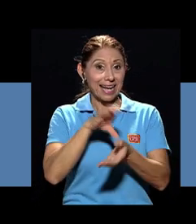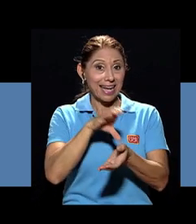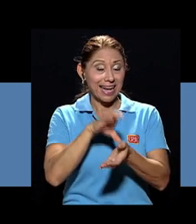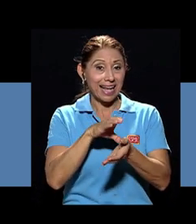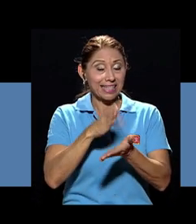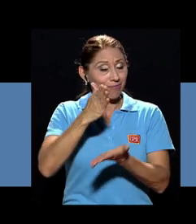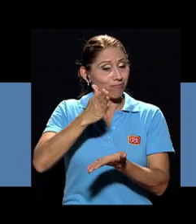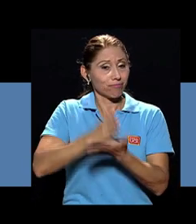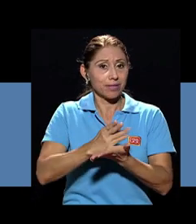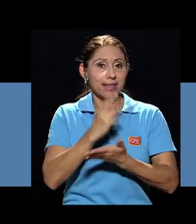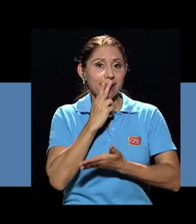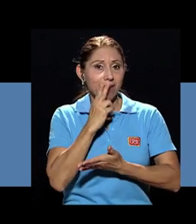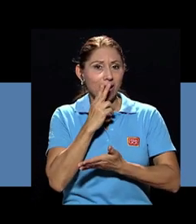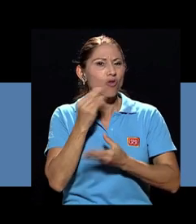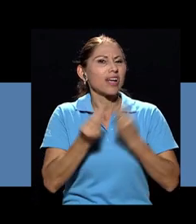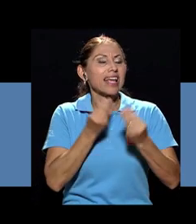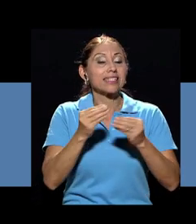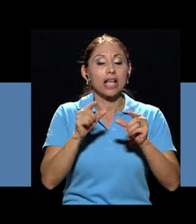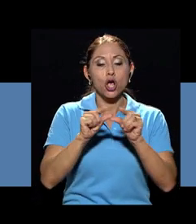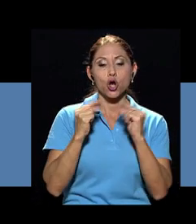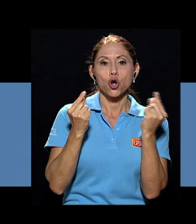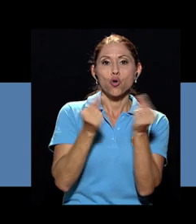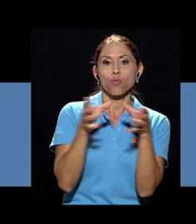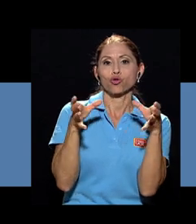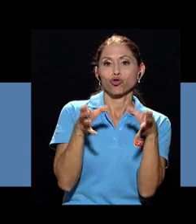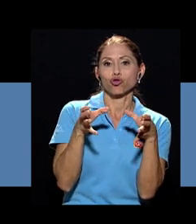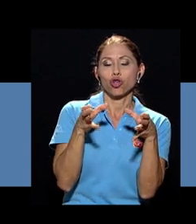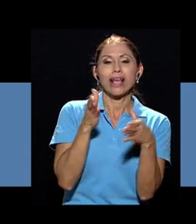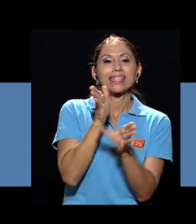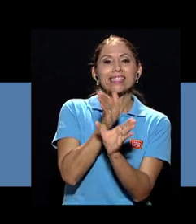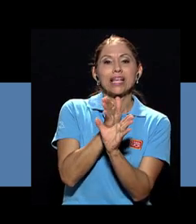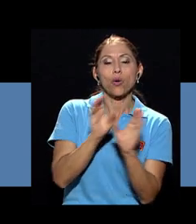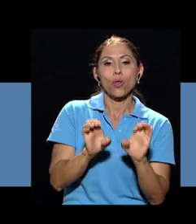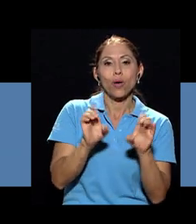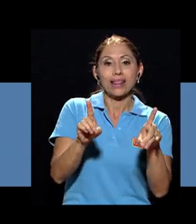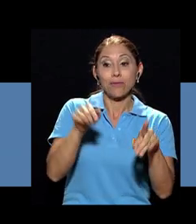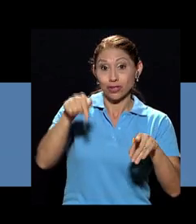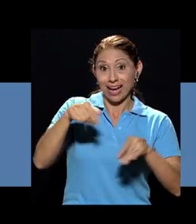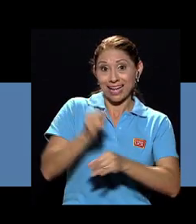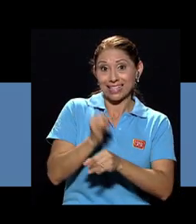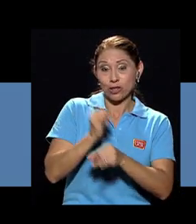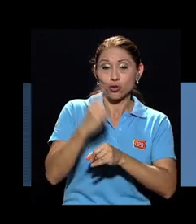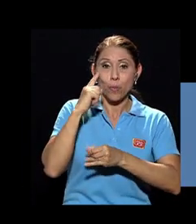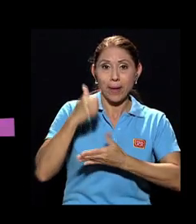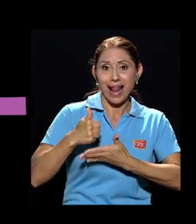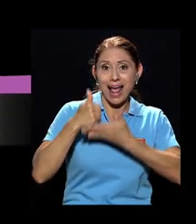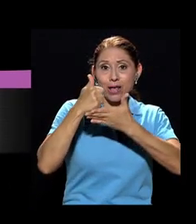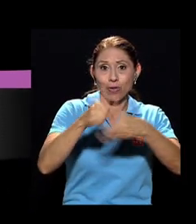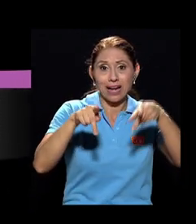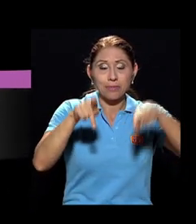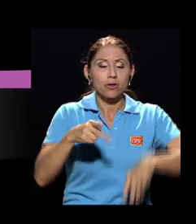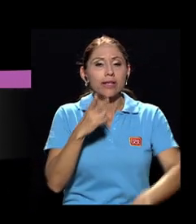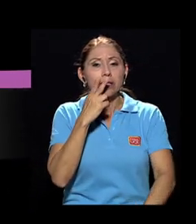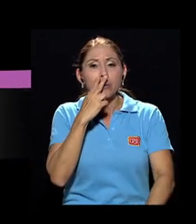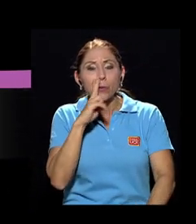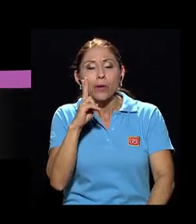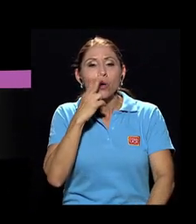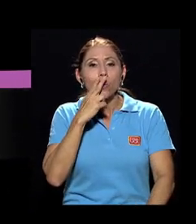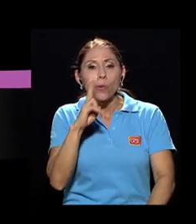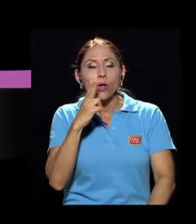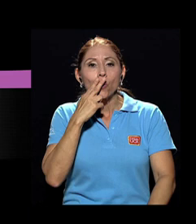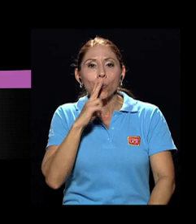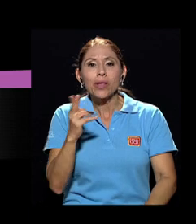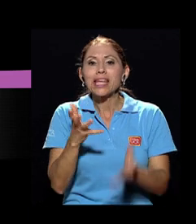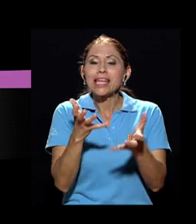grupos psicoeducativos que se brindan acá en la institución con el fin de ayudar a las personas que fuman tabaco y están motivadas